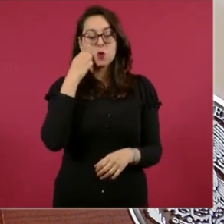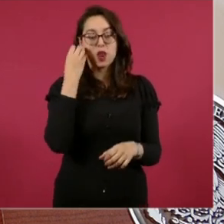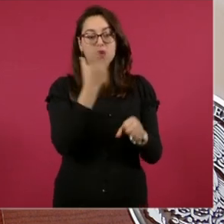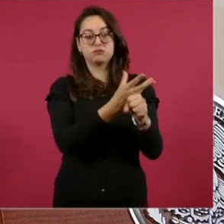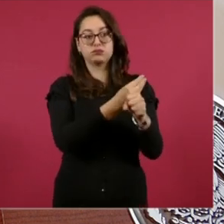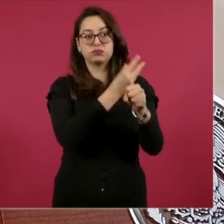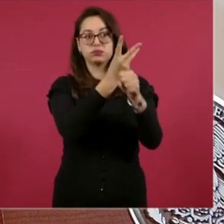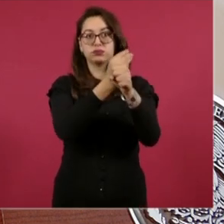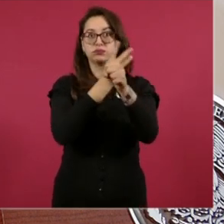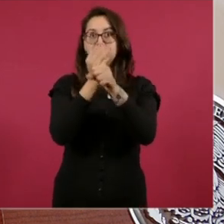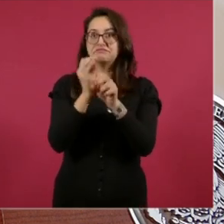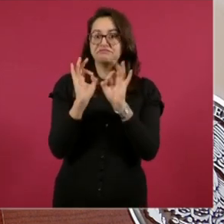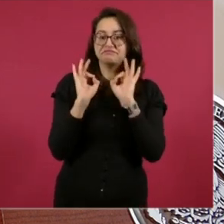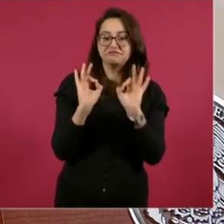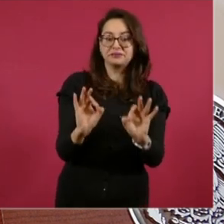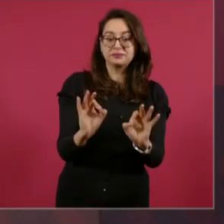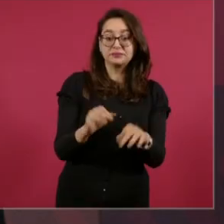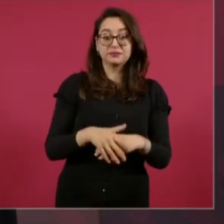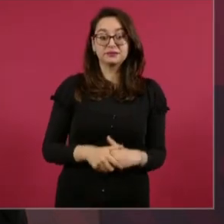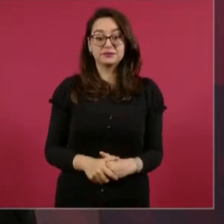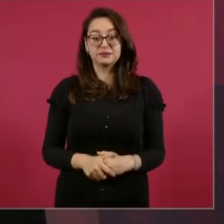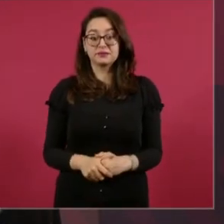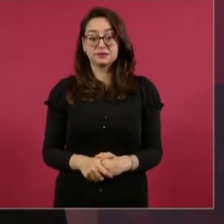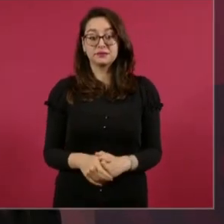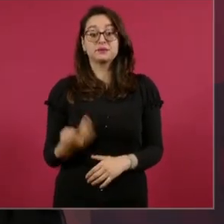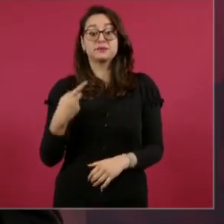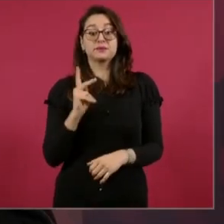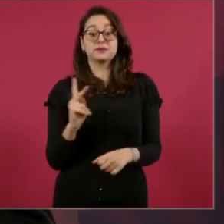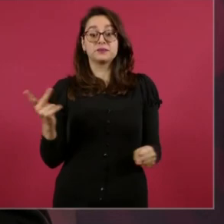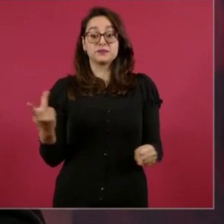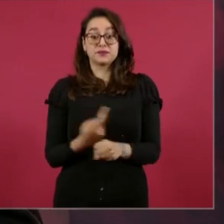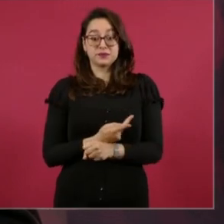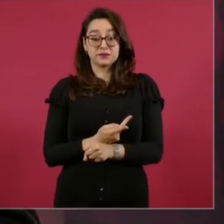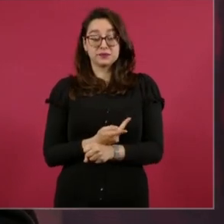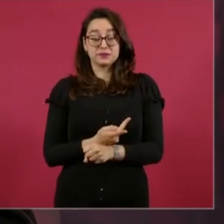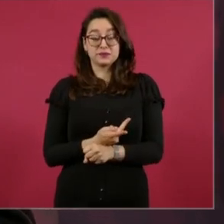escuelas. Nada más que esto,